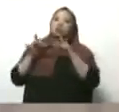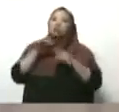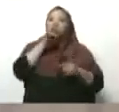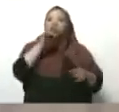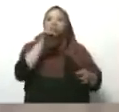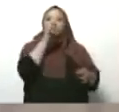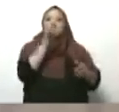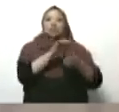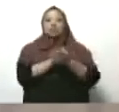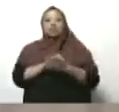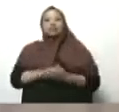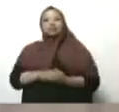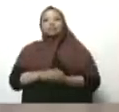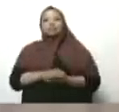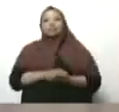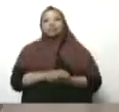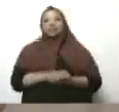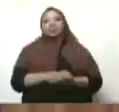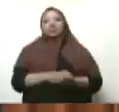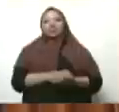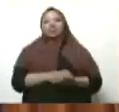nuestro compañero baker días